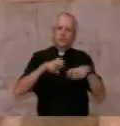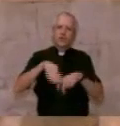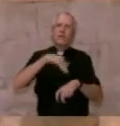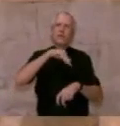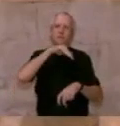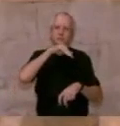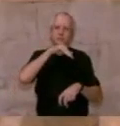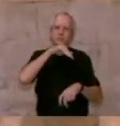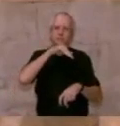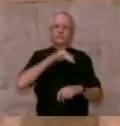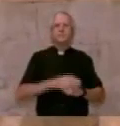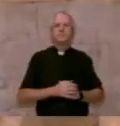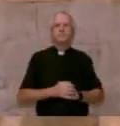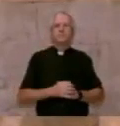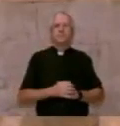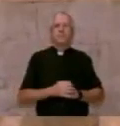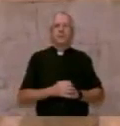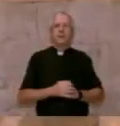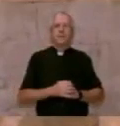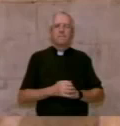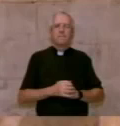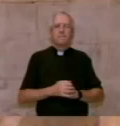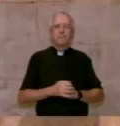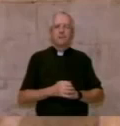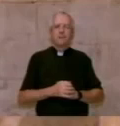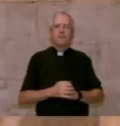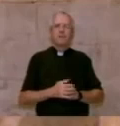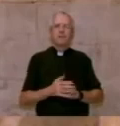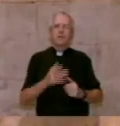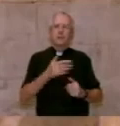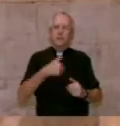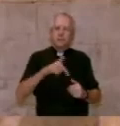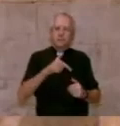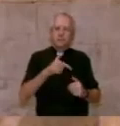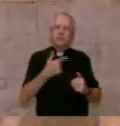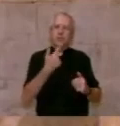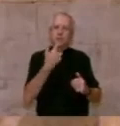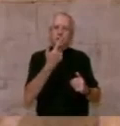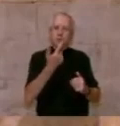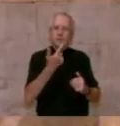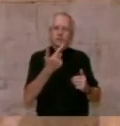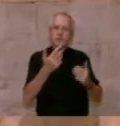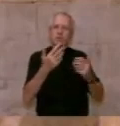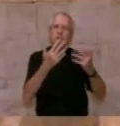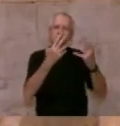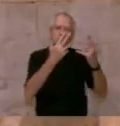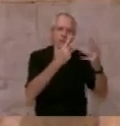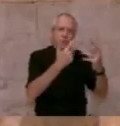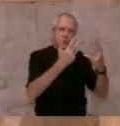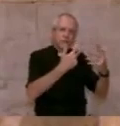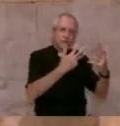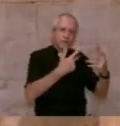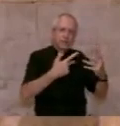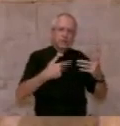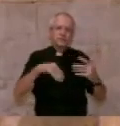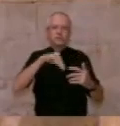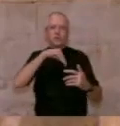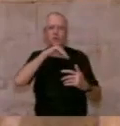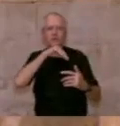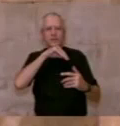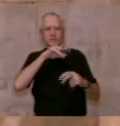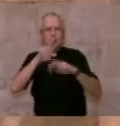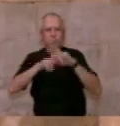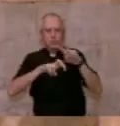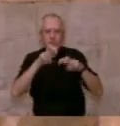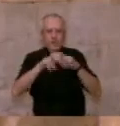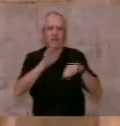faré el recompte. Lectura de la profecia d'Ezequiel. Les comptaré com el pastor recompta el seu Esto ramat el dia Dios. Que es troba amb les ovelles dispersades. Jo mateix buscaré mi